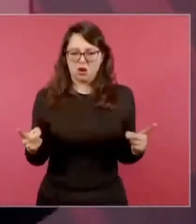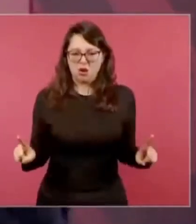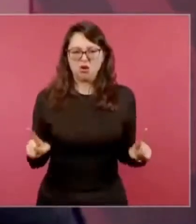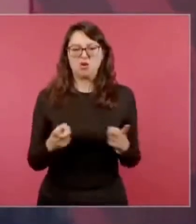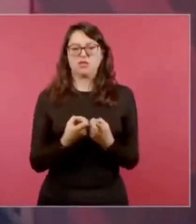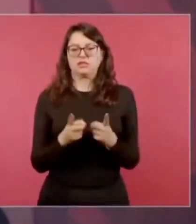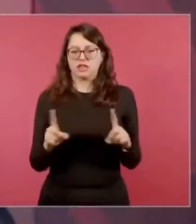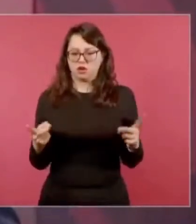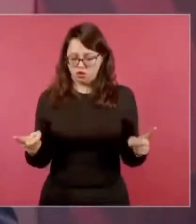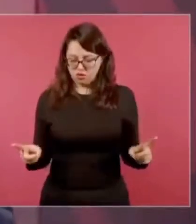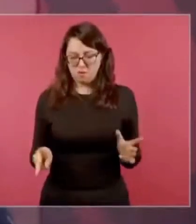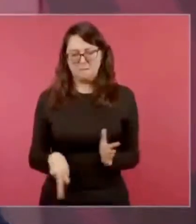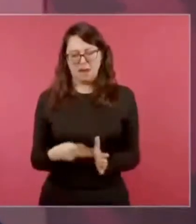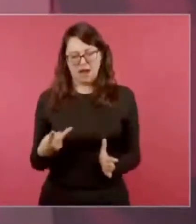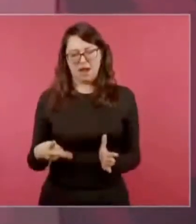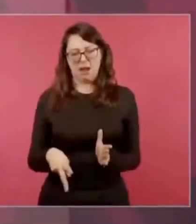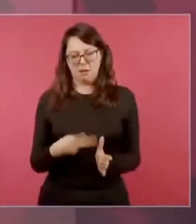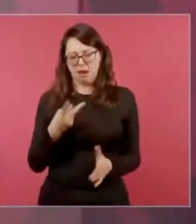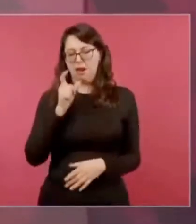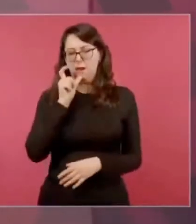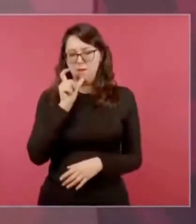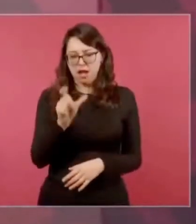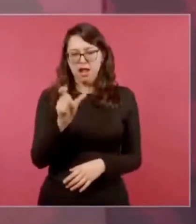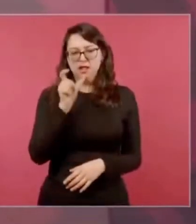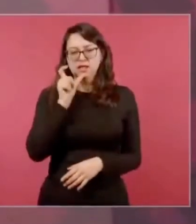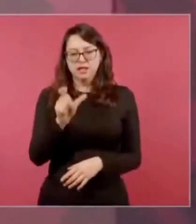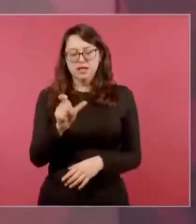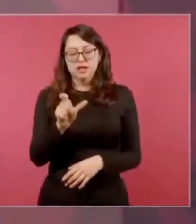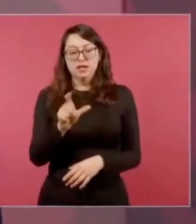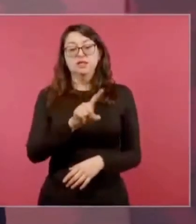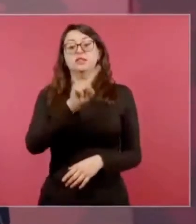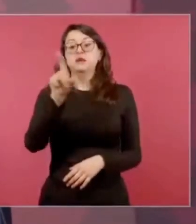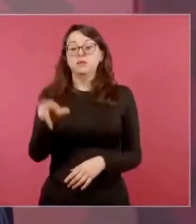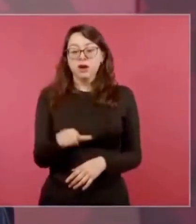Cuando se impuso el modelo neoliberal,